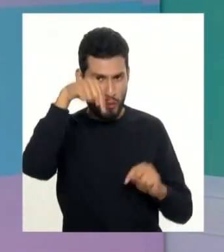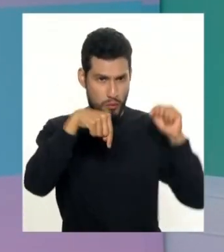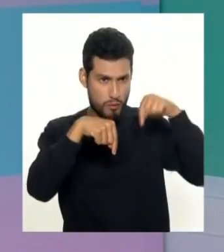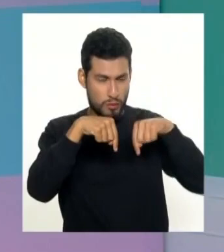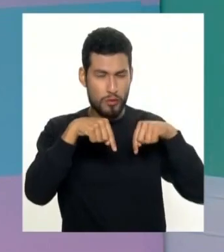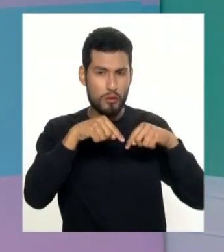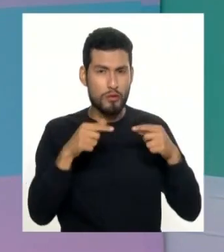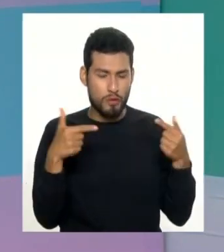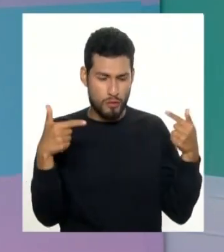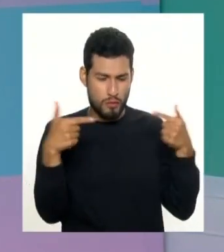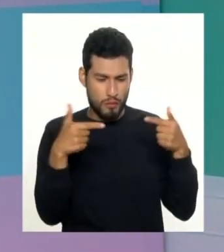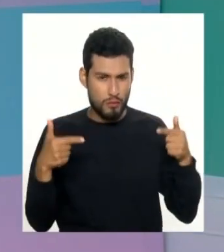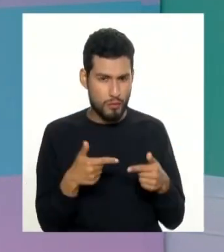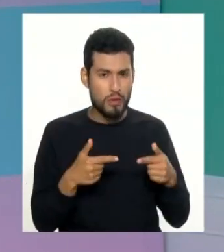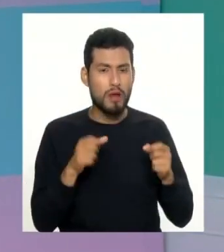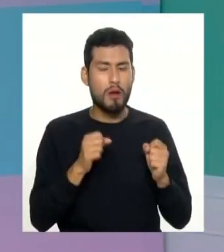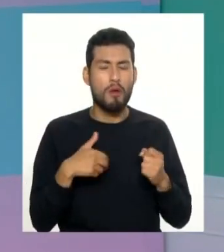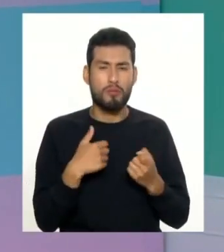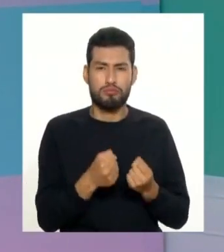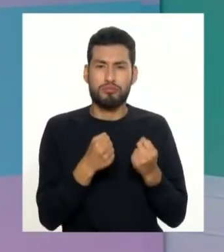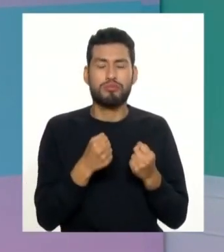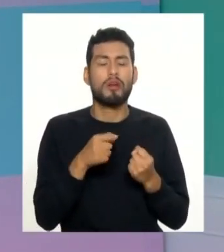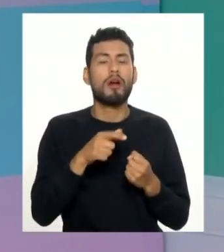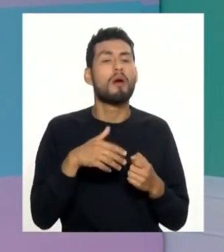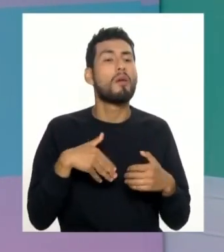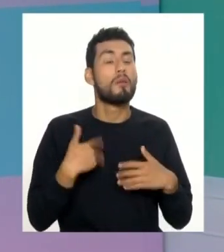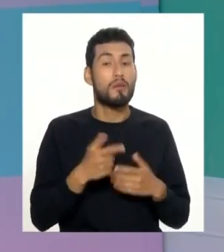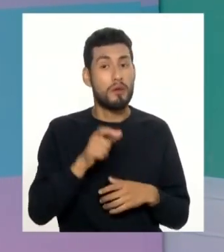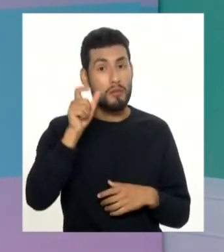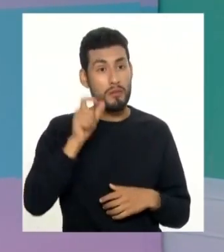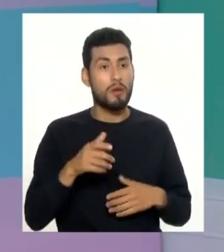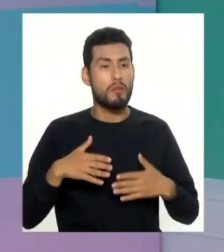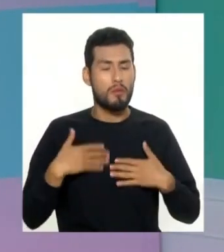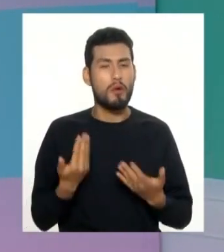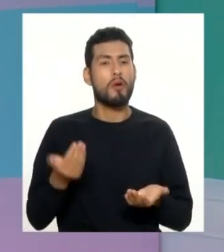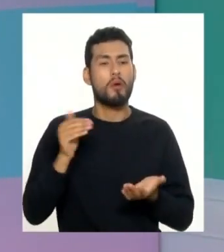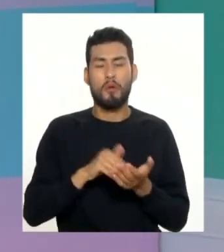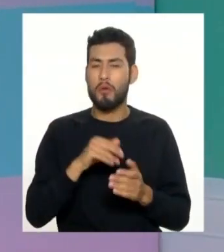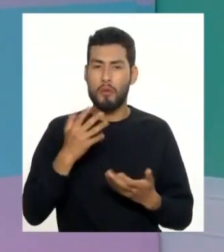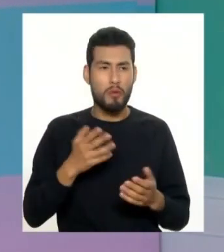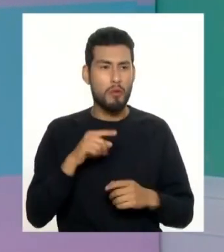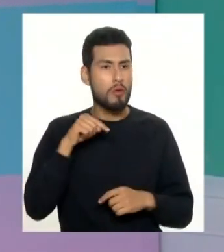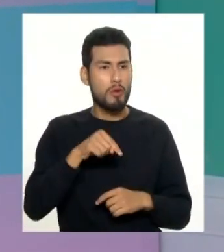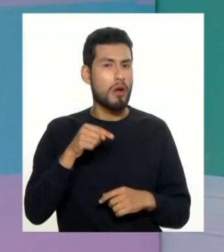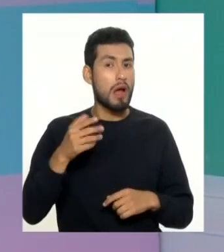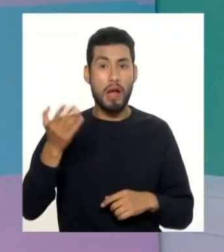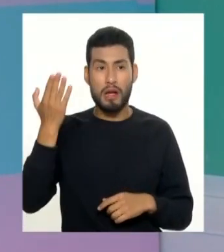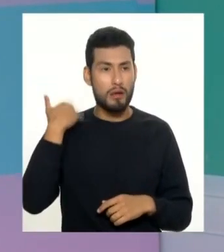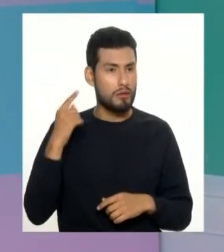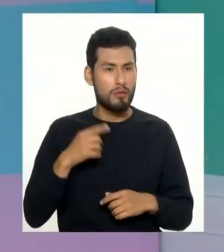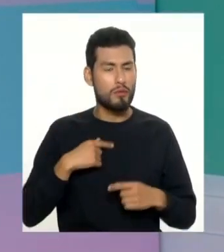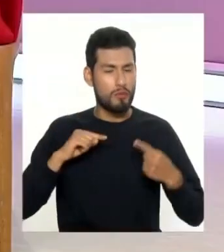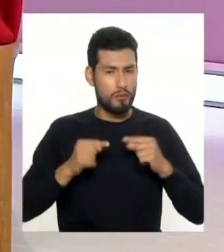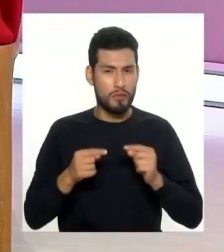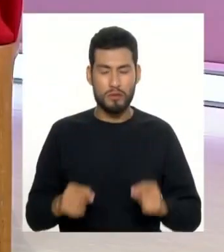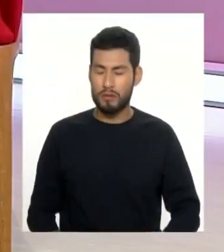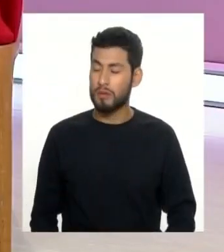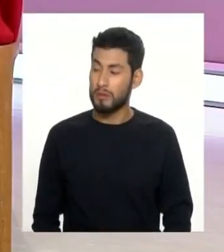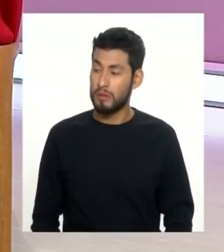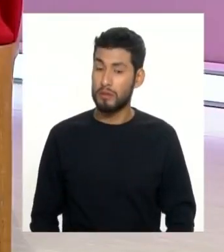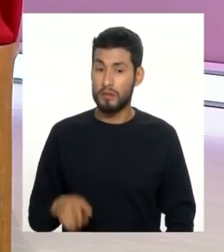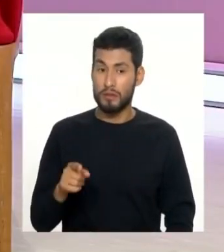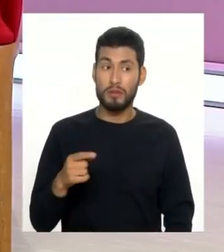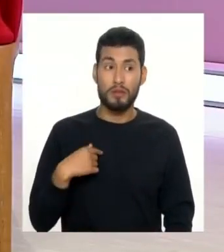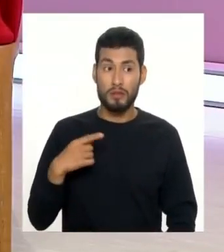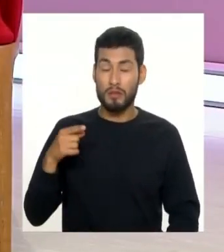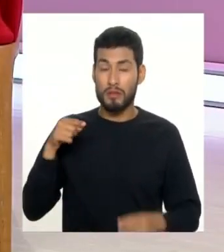o tornillos para que esto suelte. Y esto le va a permitir al paciente volver a hacer las cosas que ya no podía hacer por el dolor. Vuelve a tener el espacio